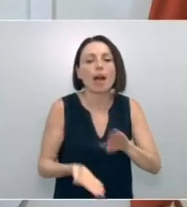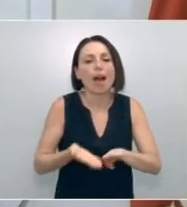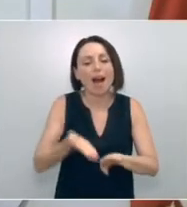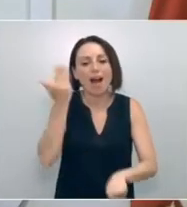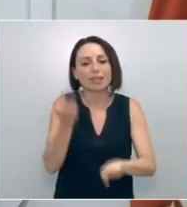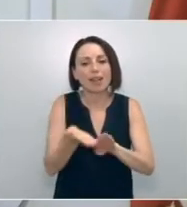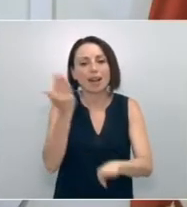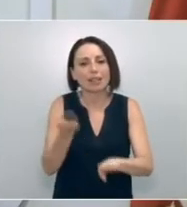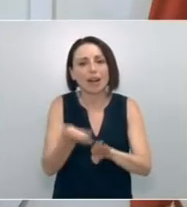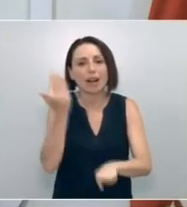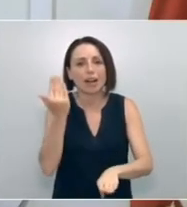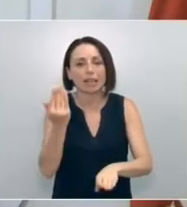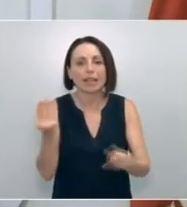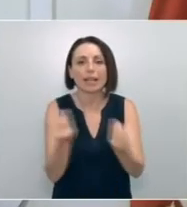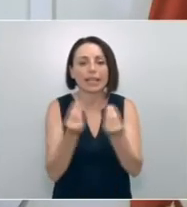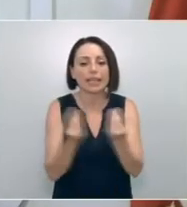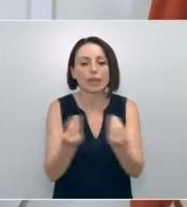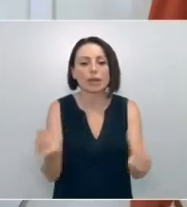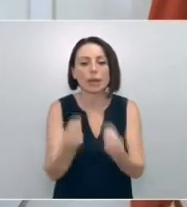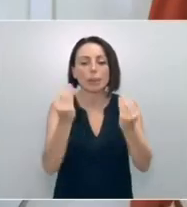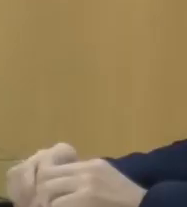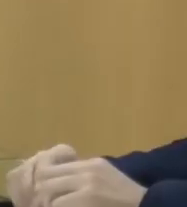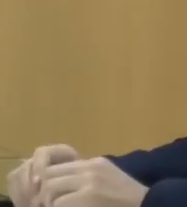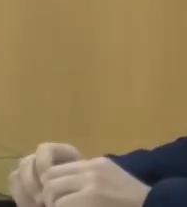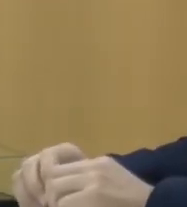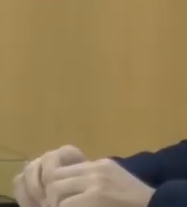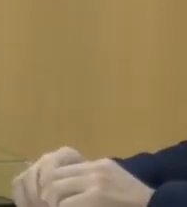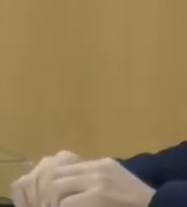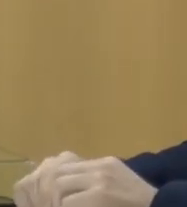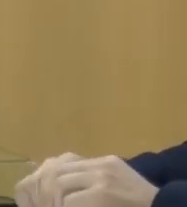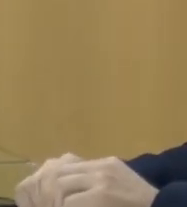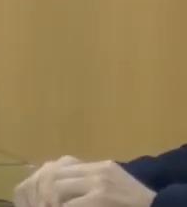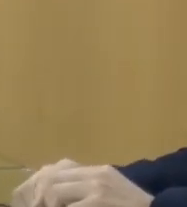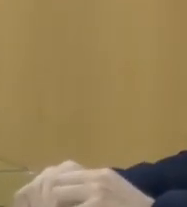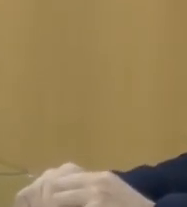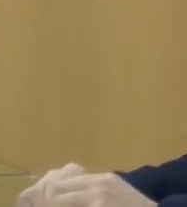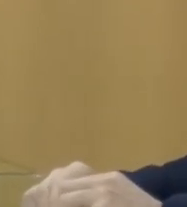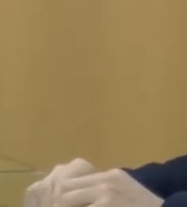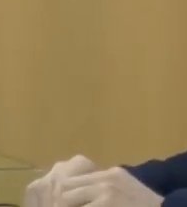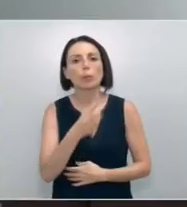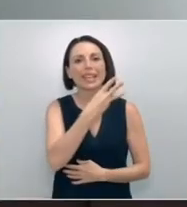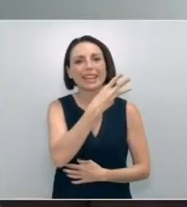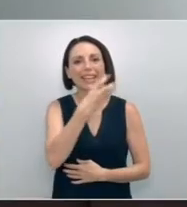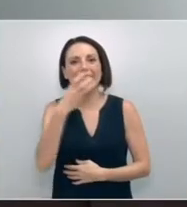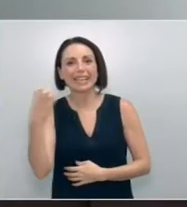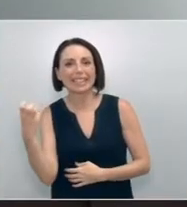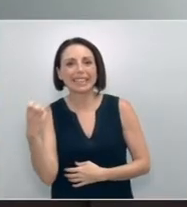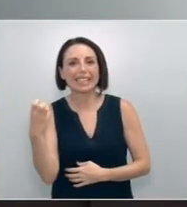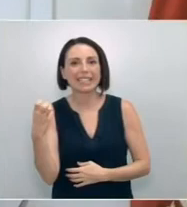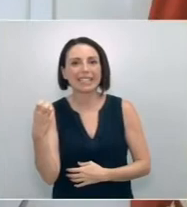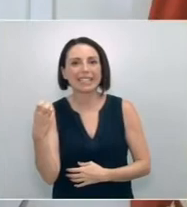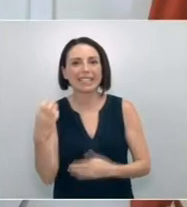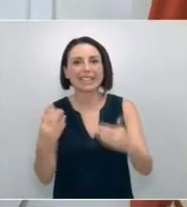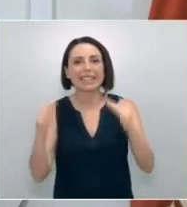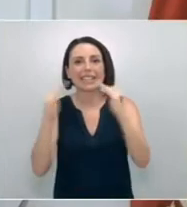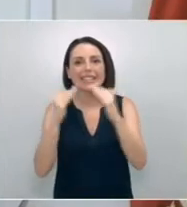alta, empezaron a mejorar las cifras relacionadas con este brote. Aunque puede ser que haya más de 300 personas ahora mismo en cuarentena relacionadas